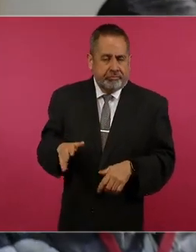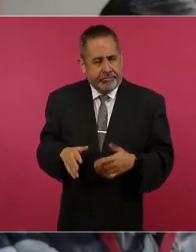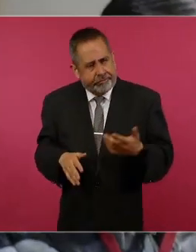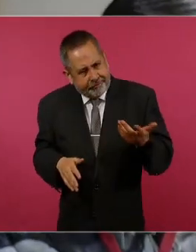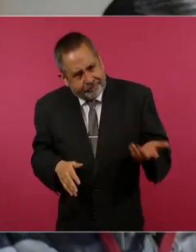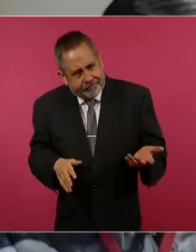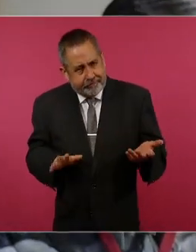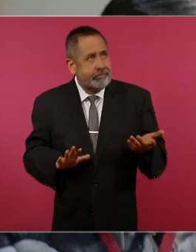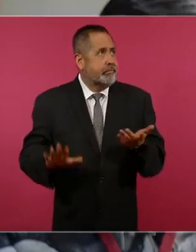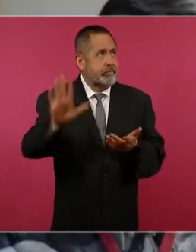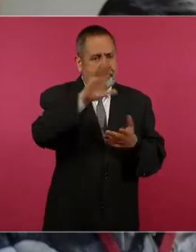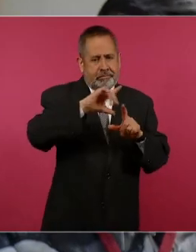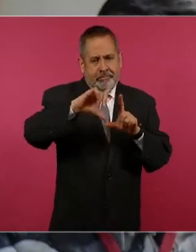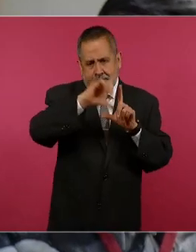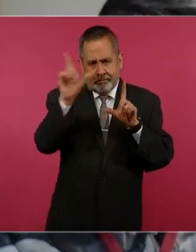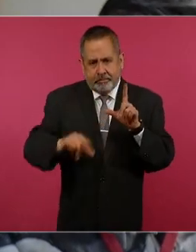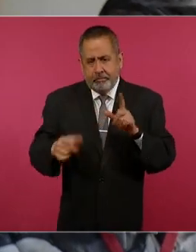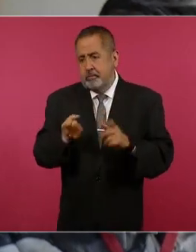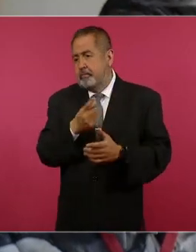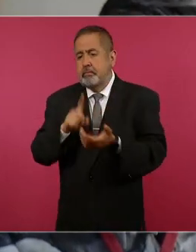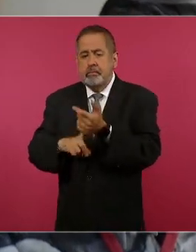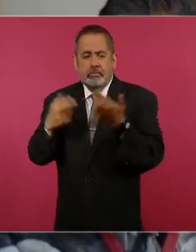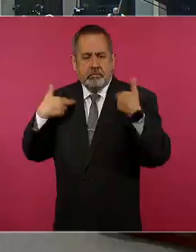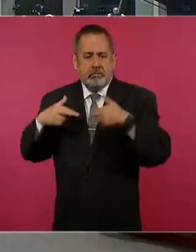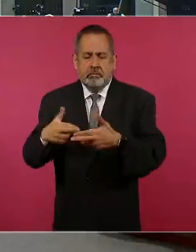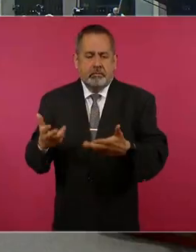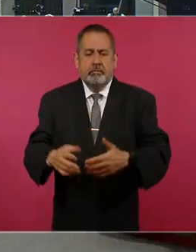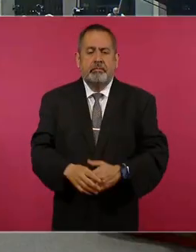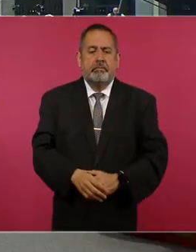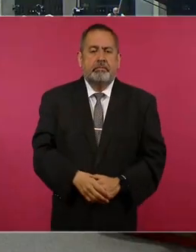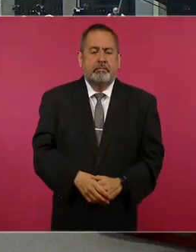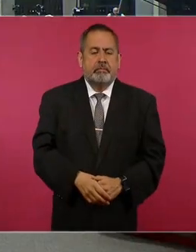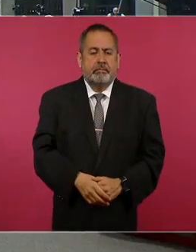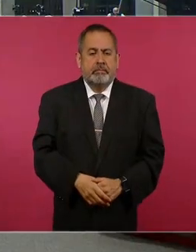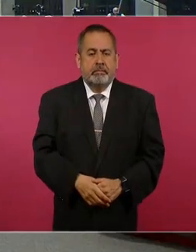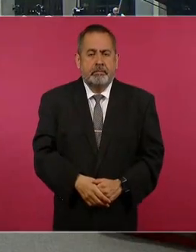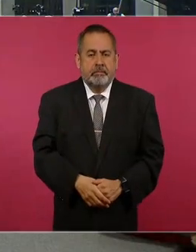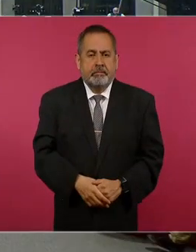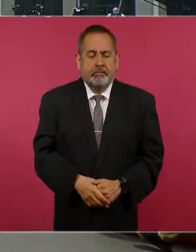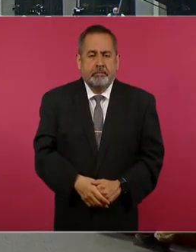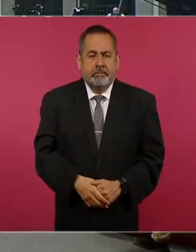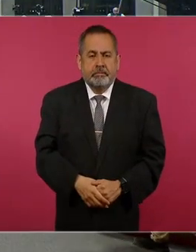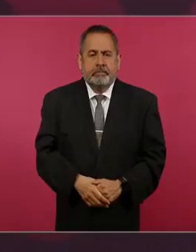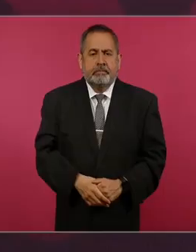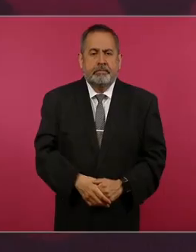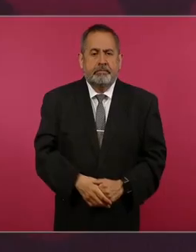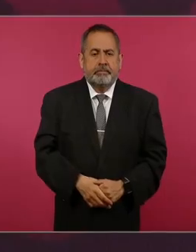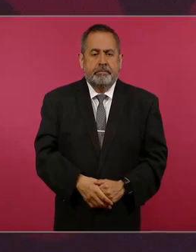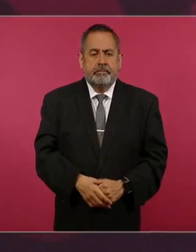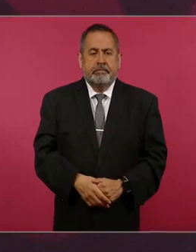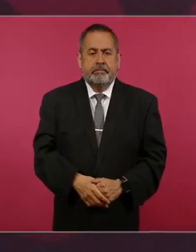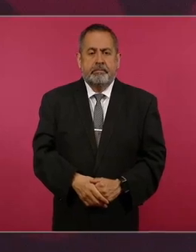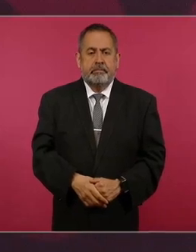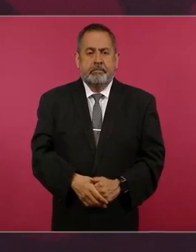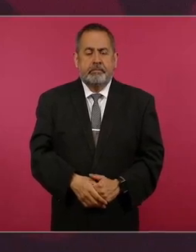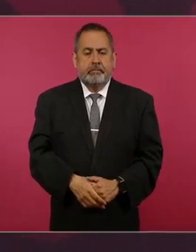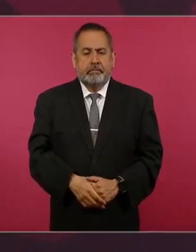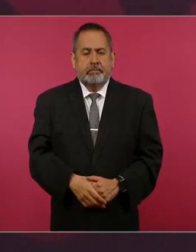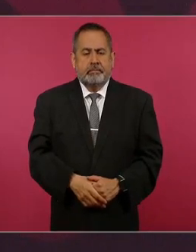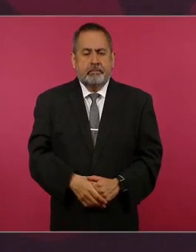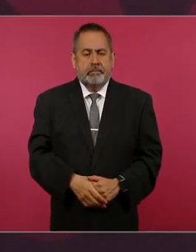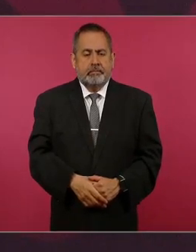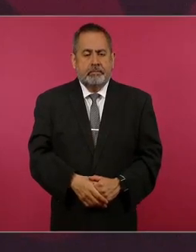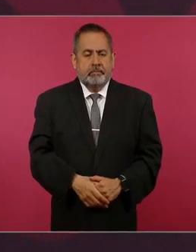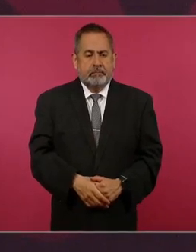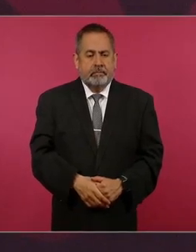en el país es una preocupación de los docentes. Sí, pues tanto